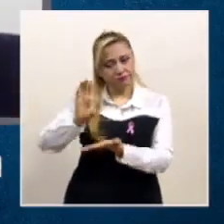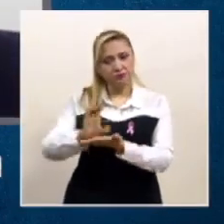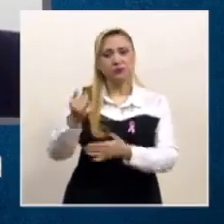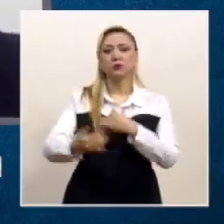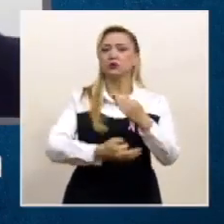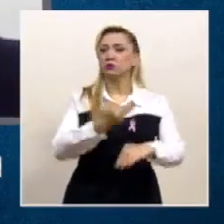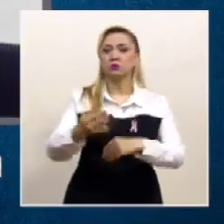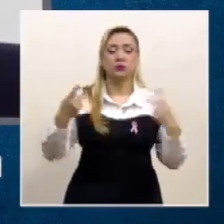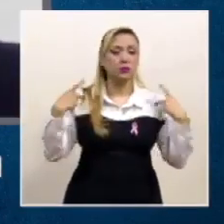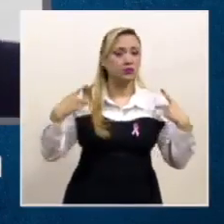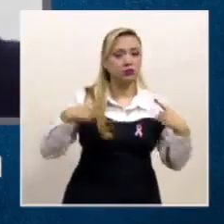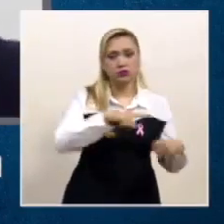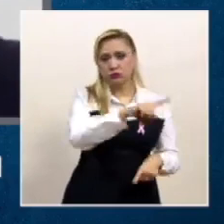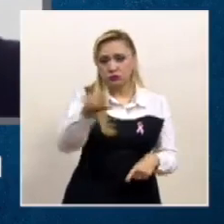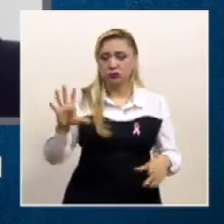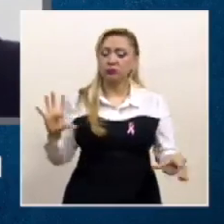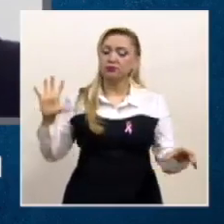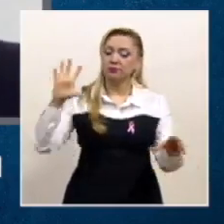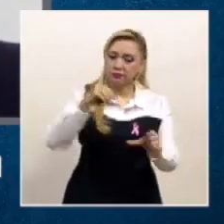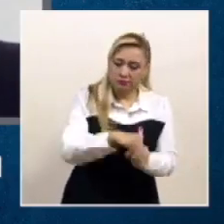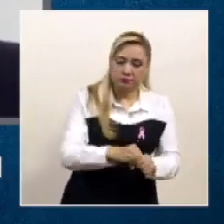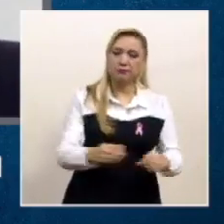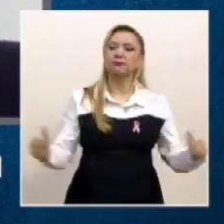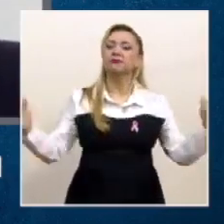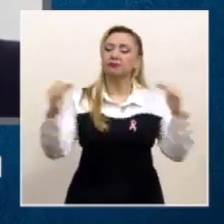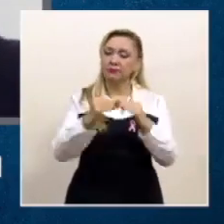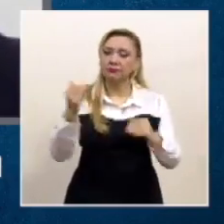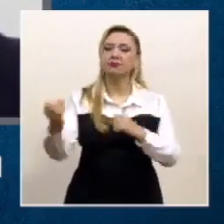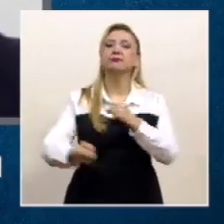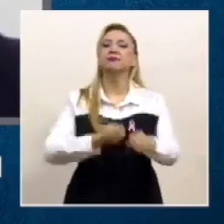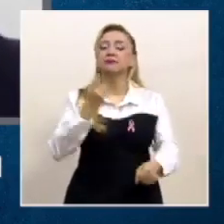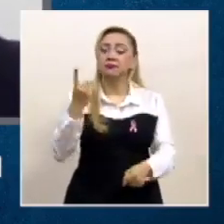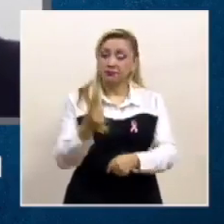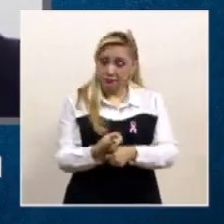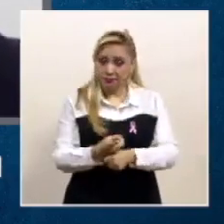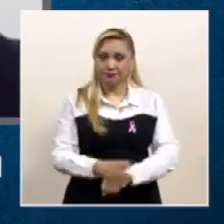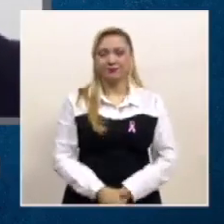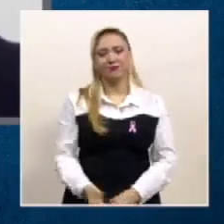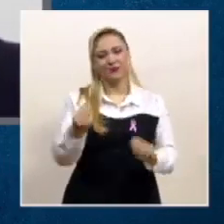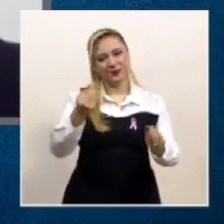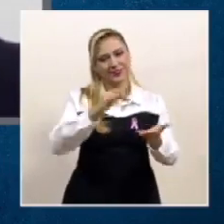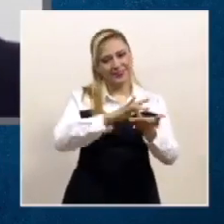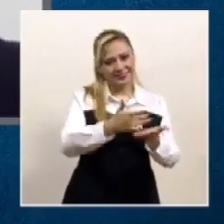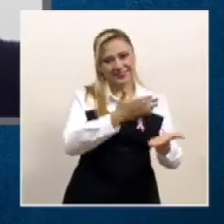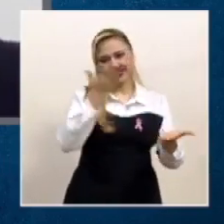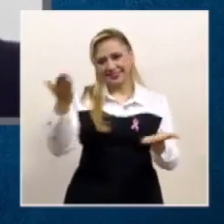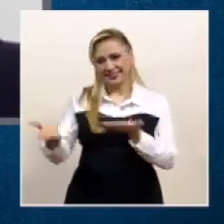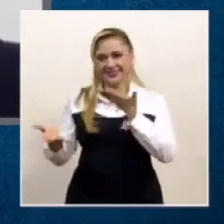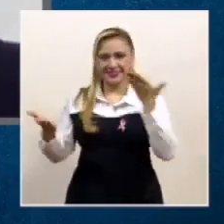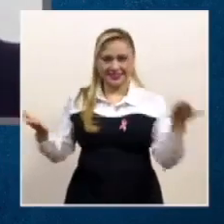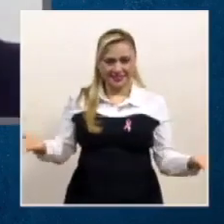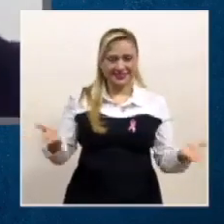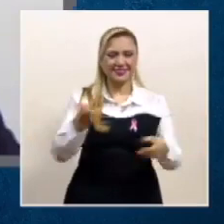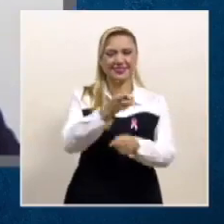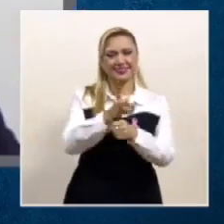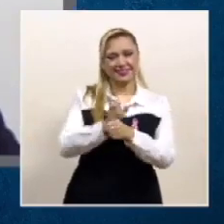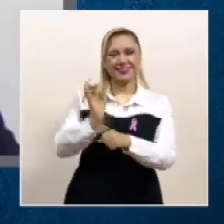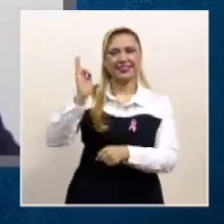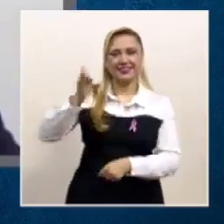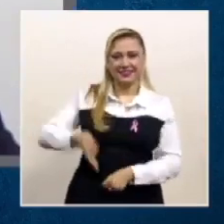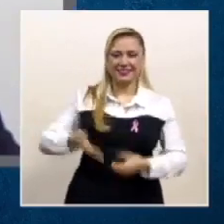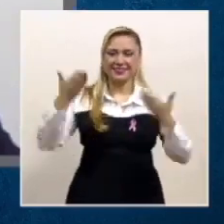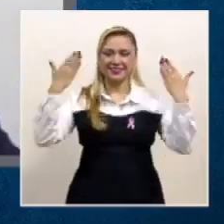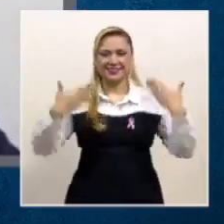las personas a ser incluidas y a tener igualdad de oportunidades. Pues les agradezco mucho que hayan aceptado la invitación y